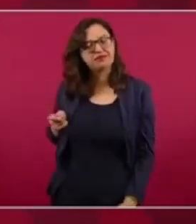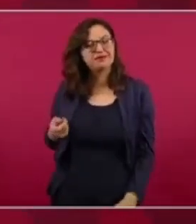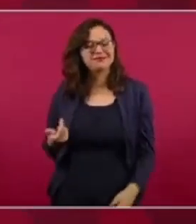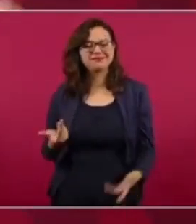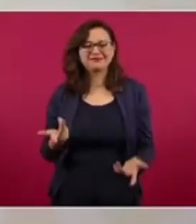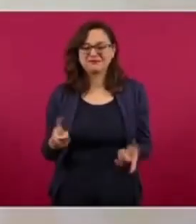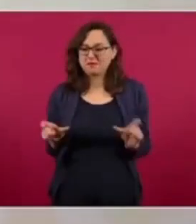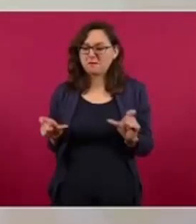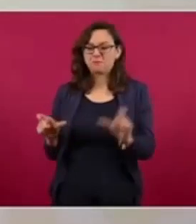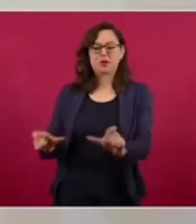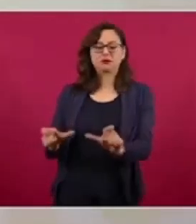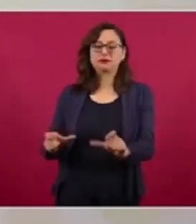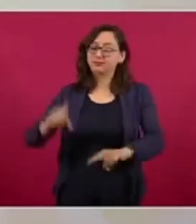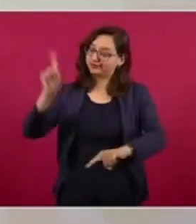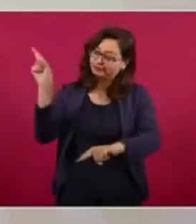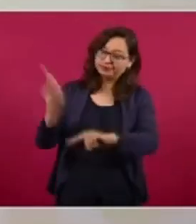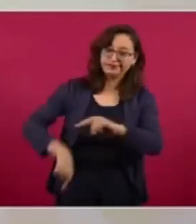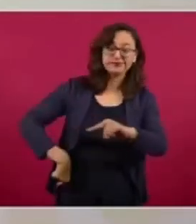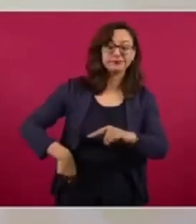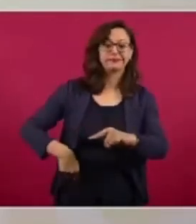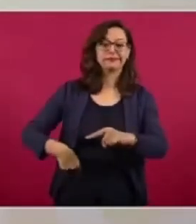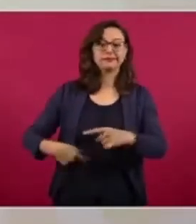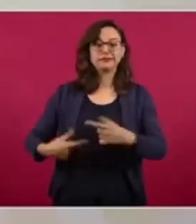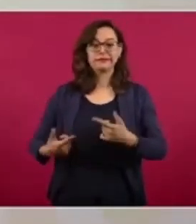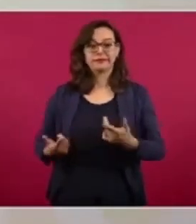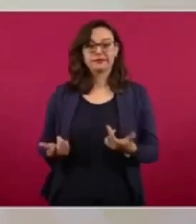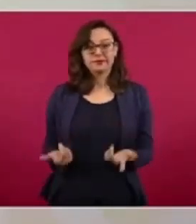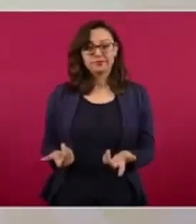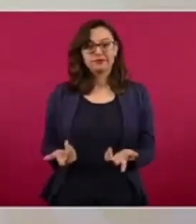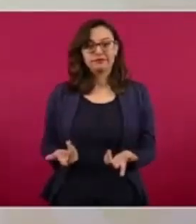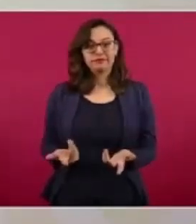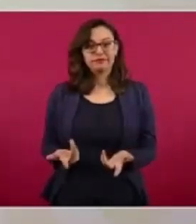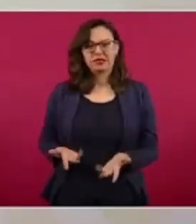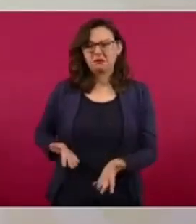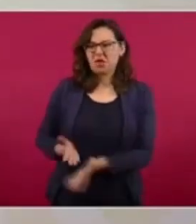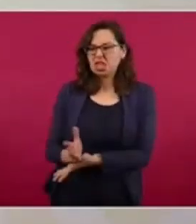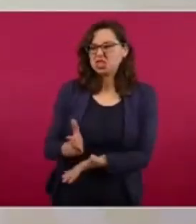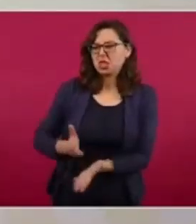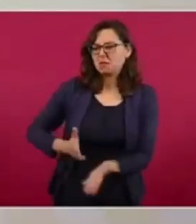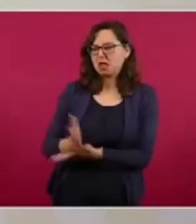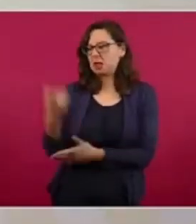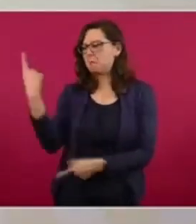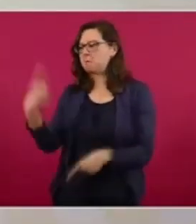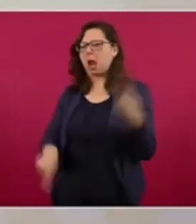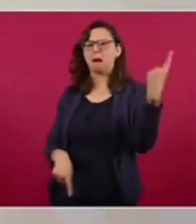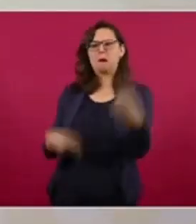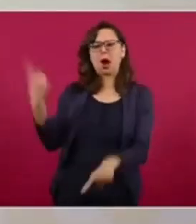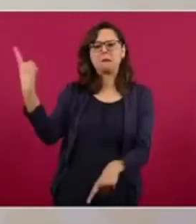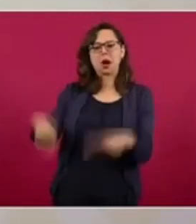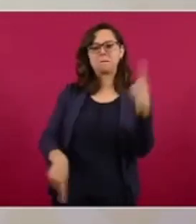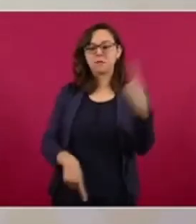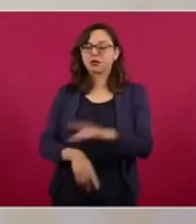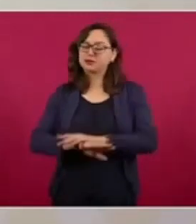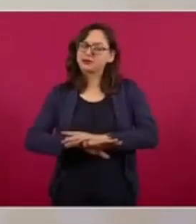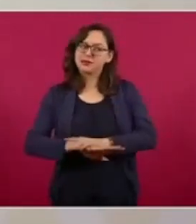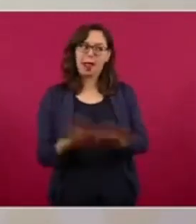los bloqueos, el injerencismo y